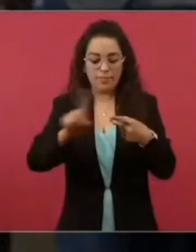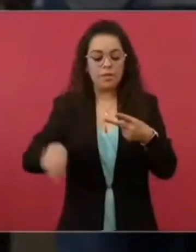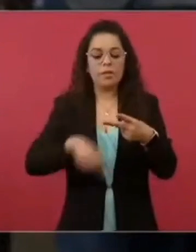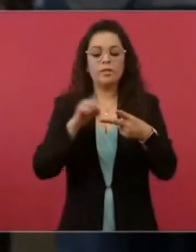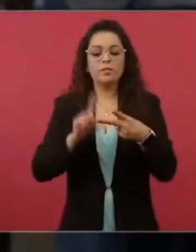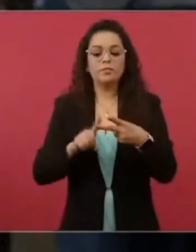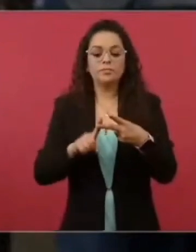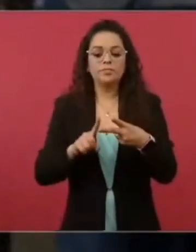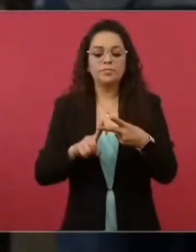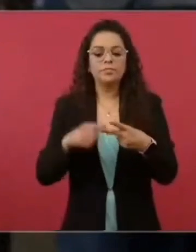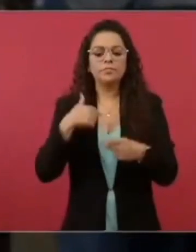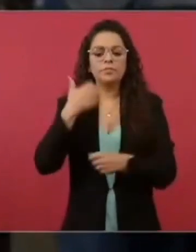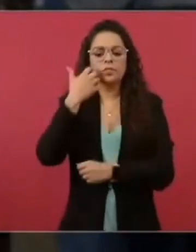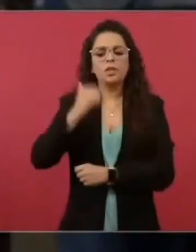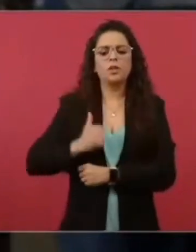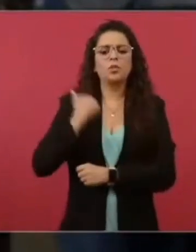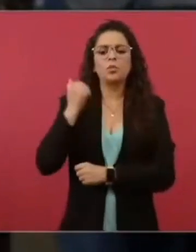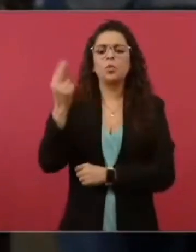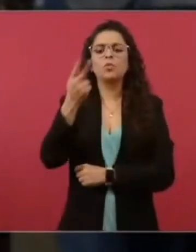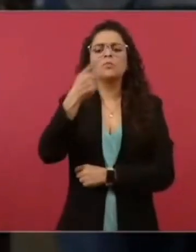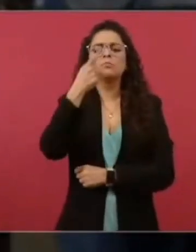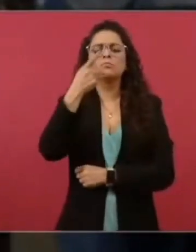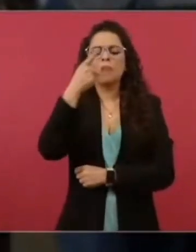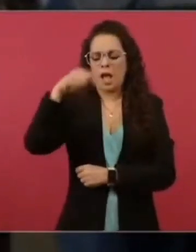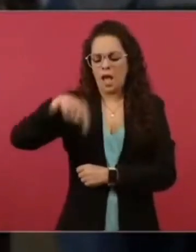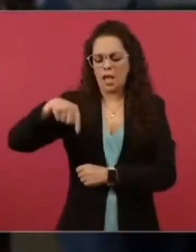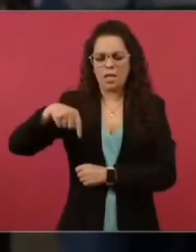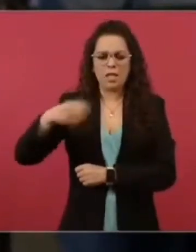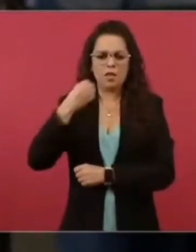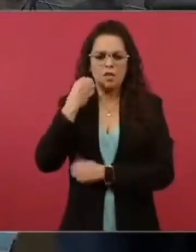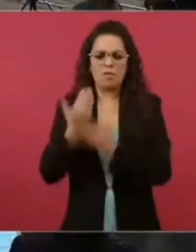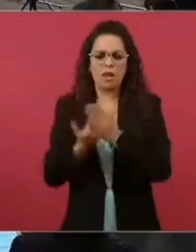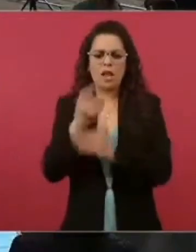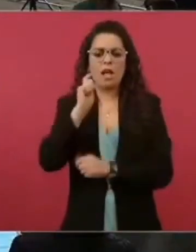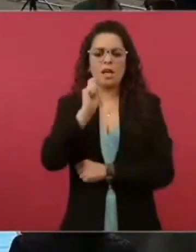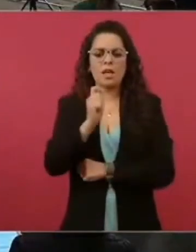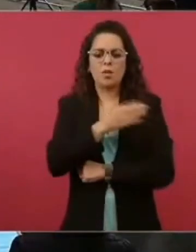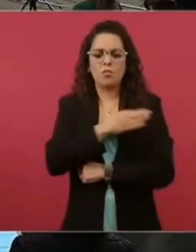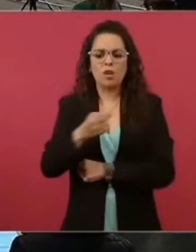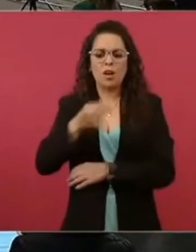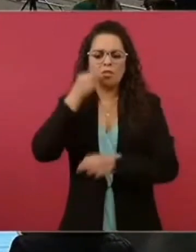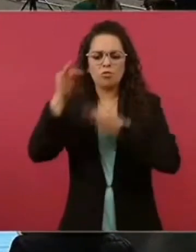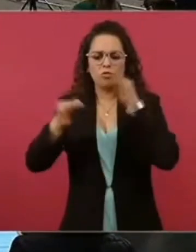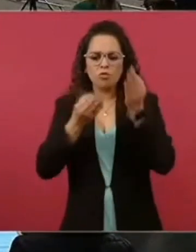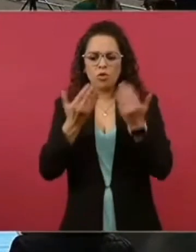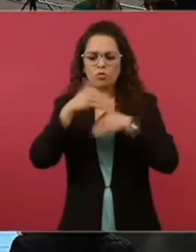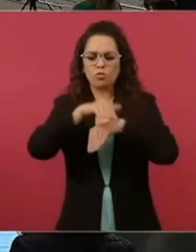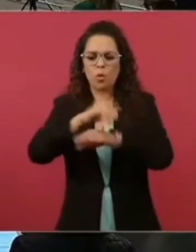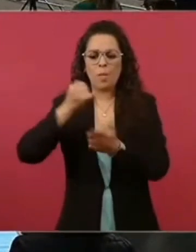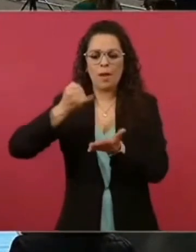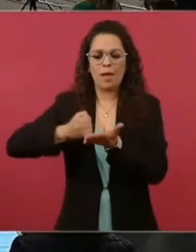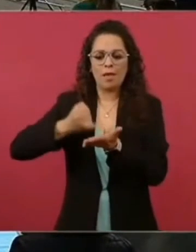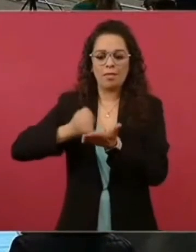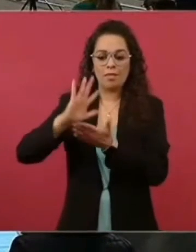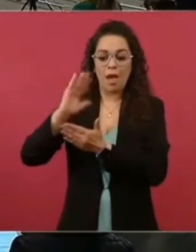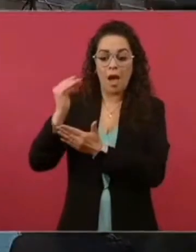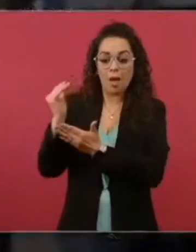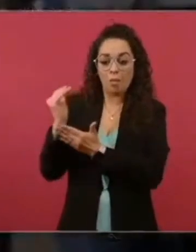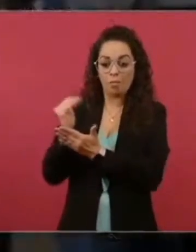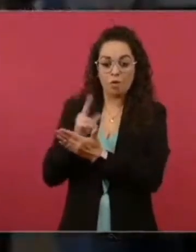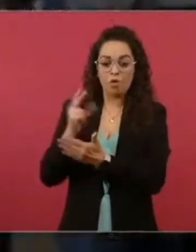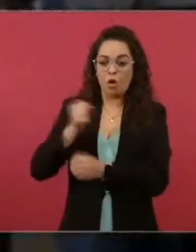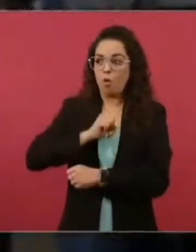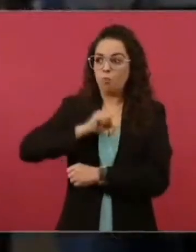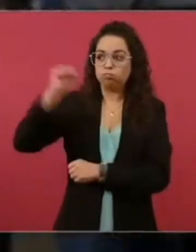compañeros, aprovechando el dato que da usted al principio de la conferencia matutina, la buena noticia es el tema de la inflación, y la pregunta concreta es, si